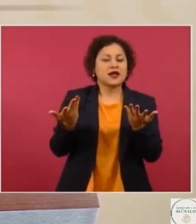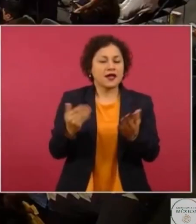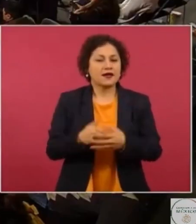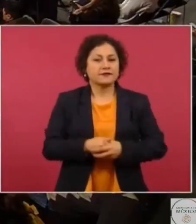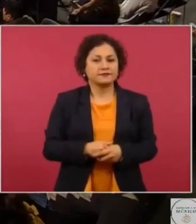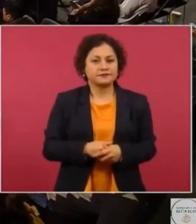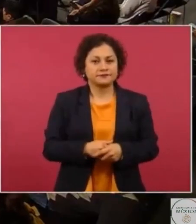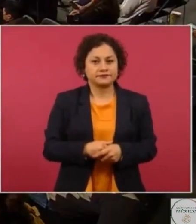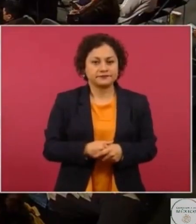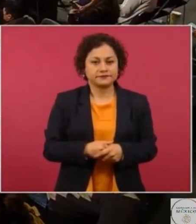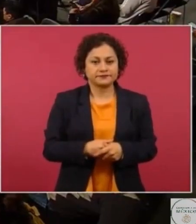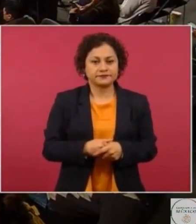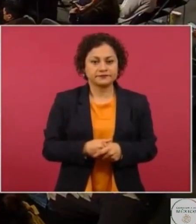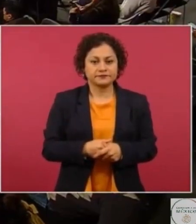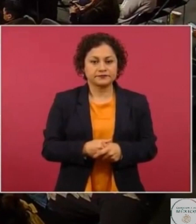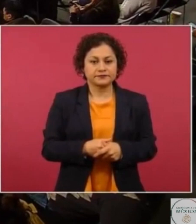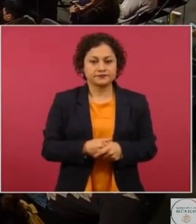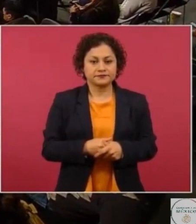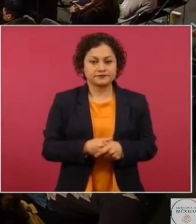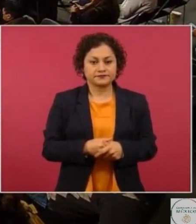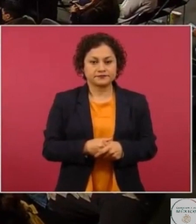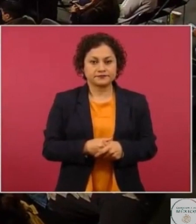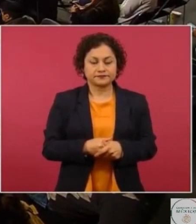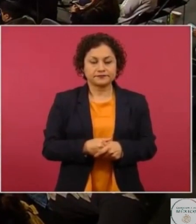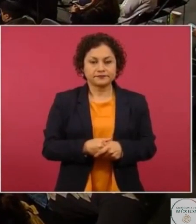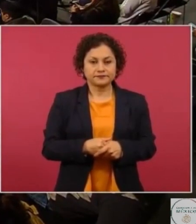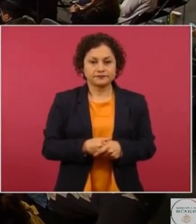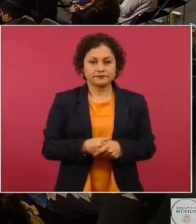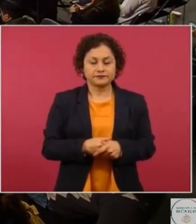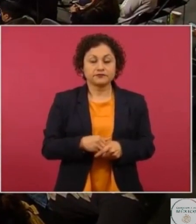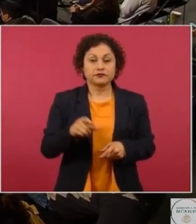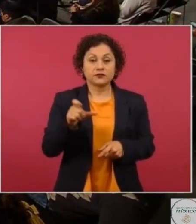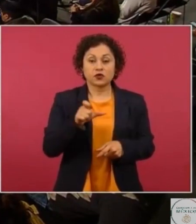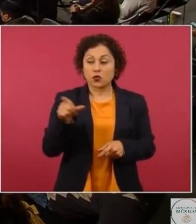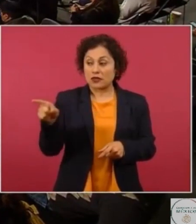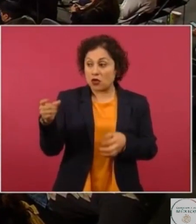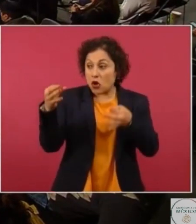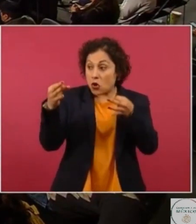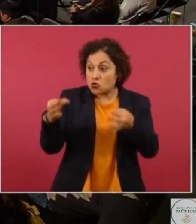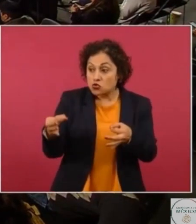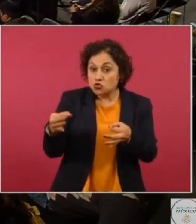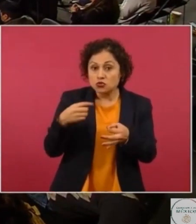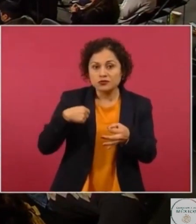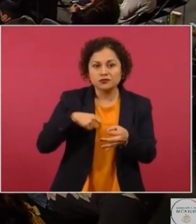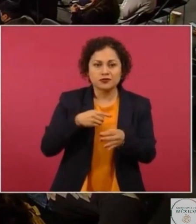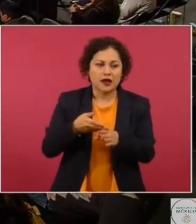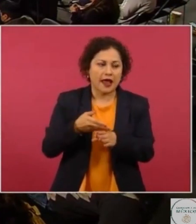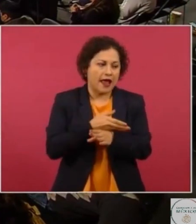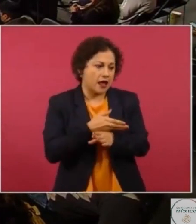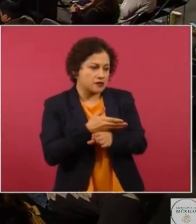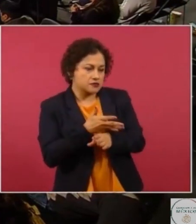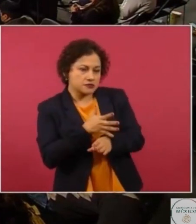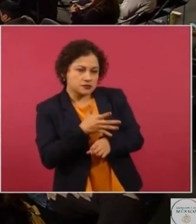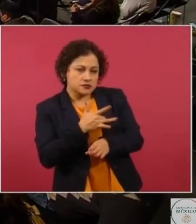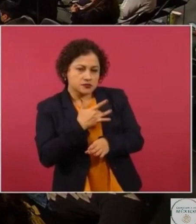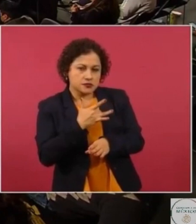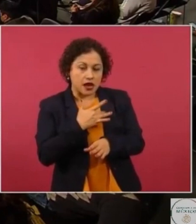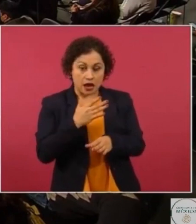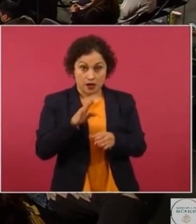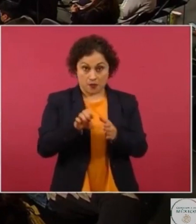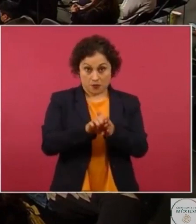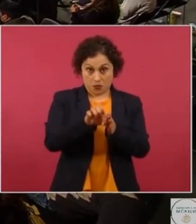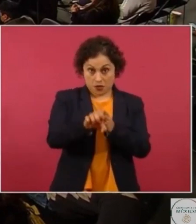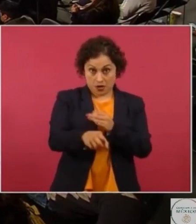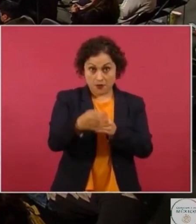Antes de que sea oficial. Entonces ya estamos estimando para febrero